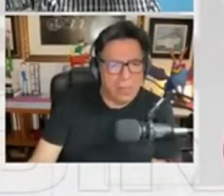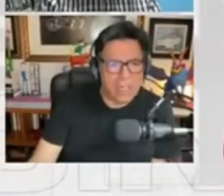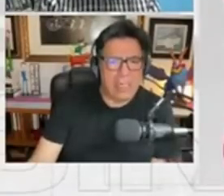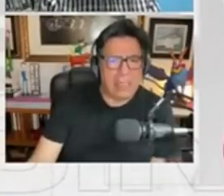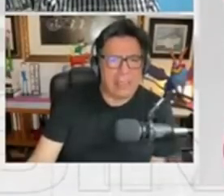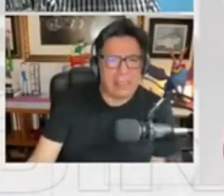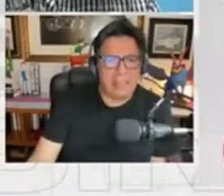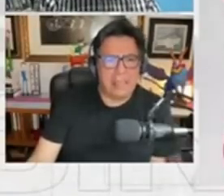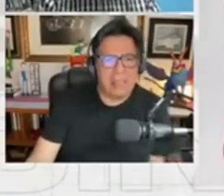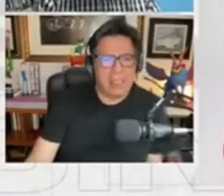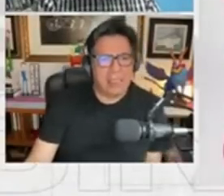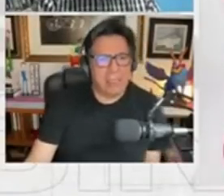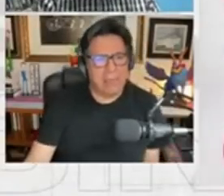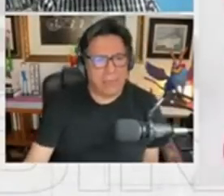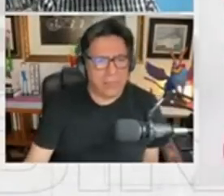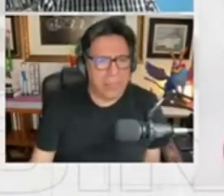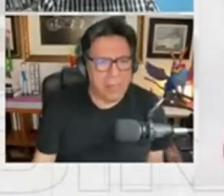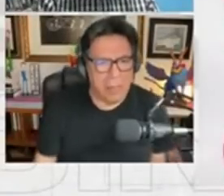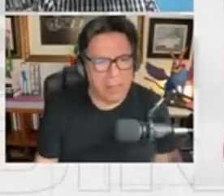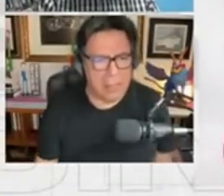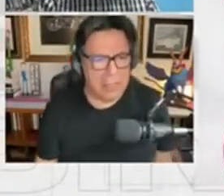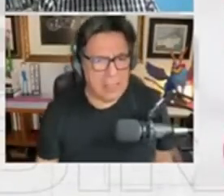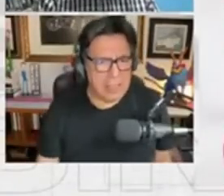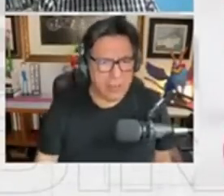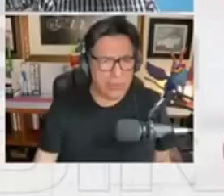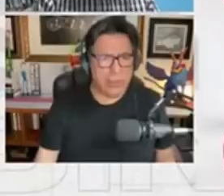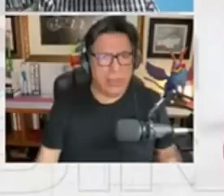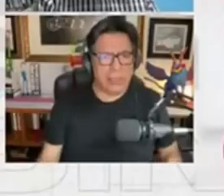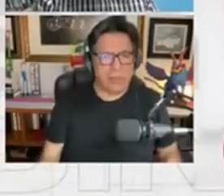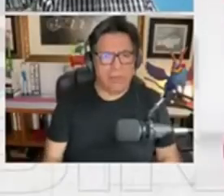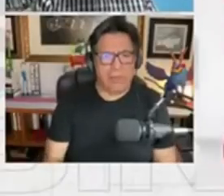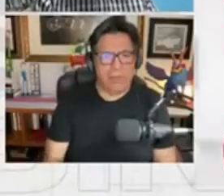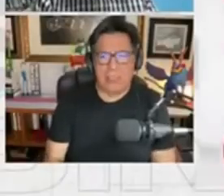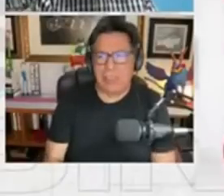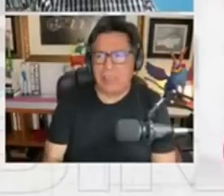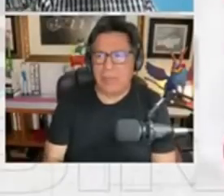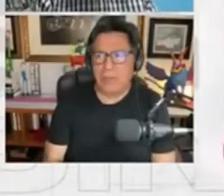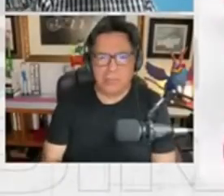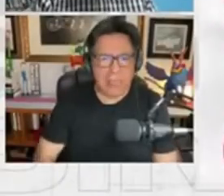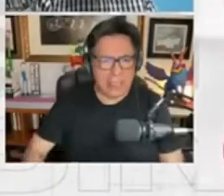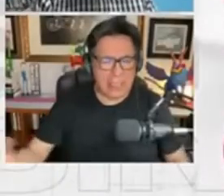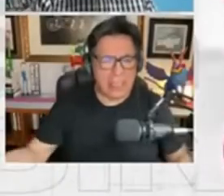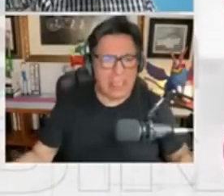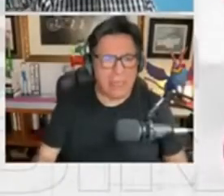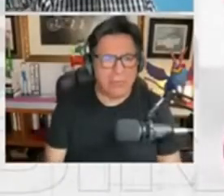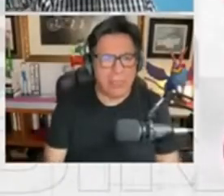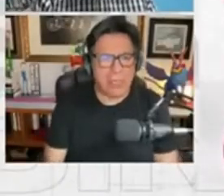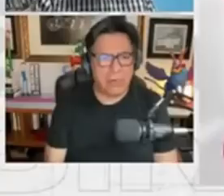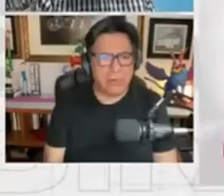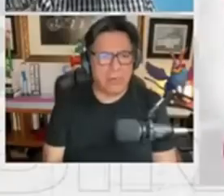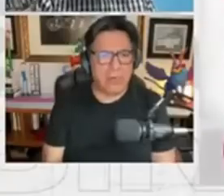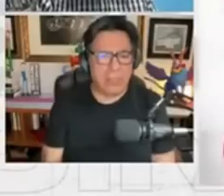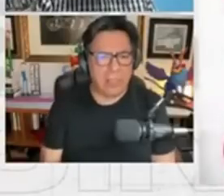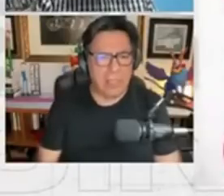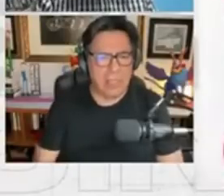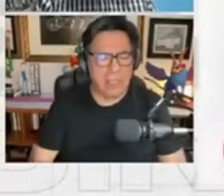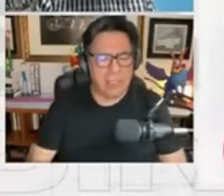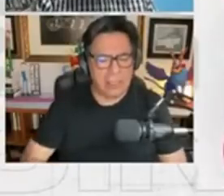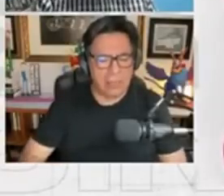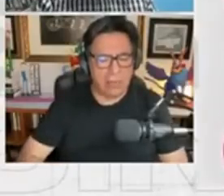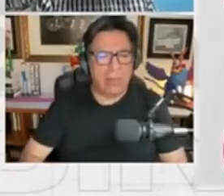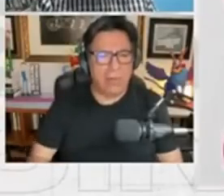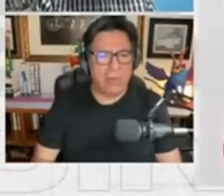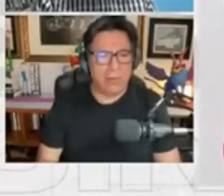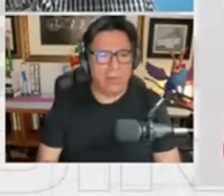global. Ojalá que así sea. Ya saben, los espero a partir de las 14 horas en Opto para Cínicos y a las 7 de la noche